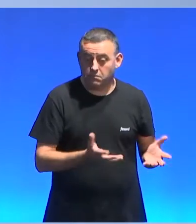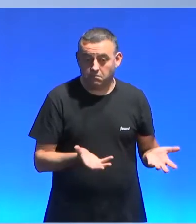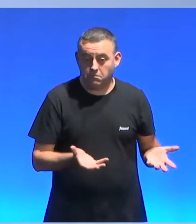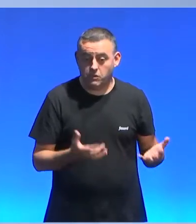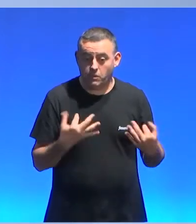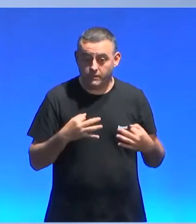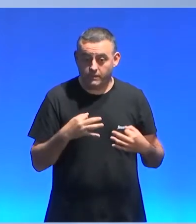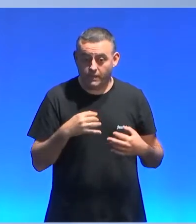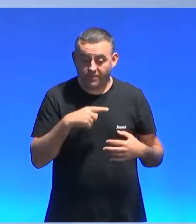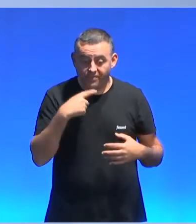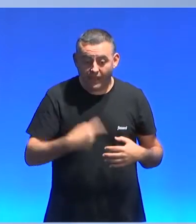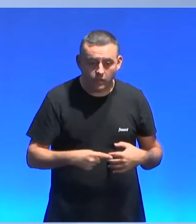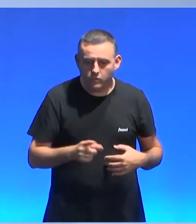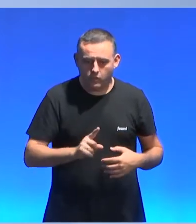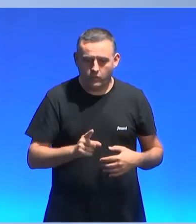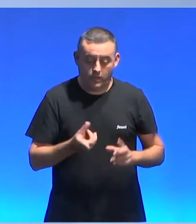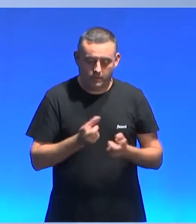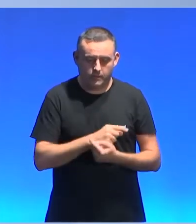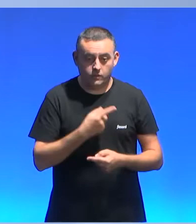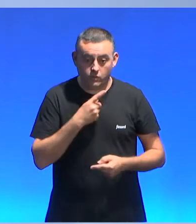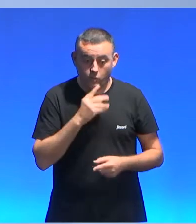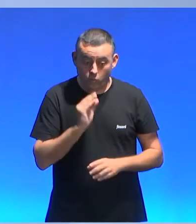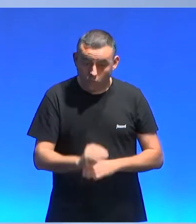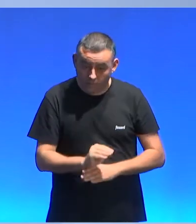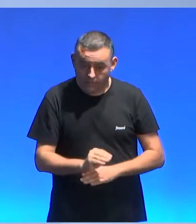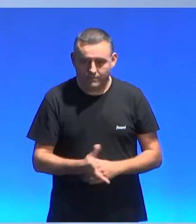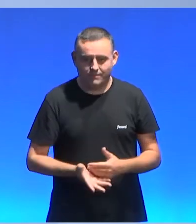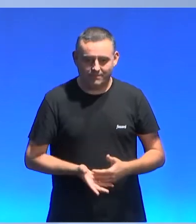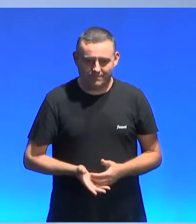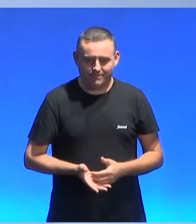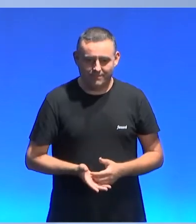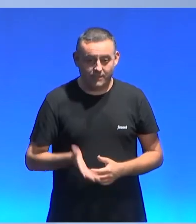Pero lo que dice Andrea es profundo.